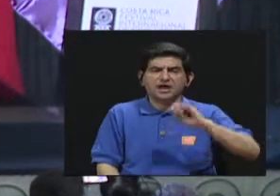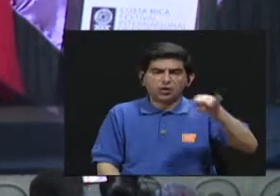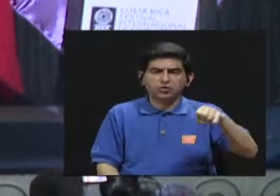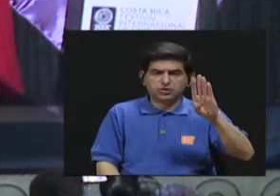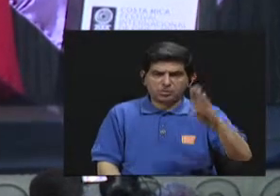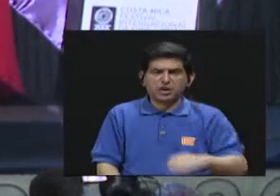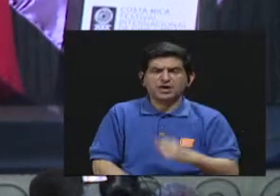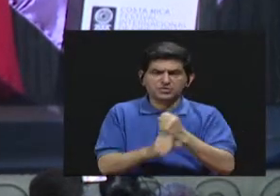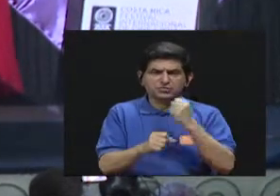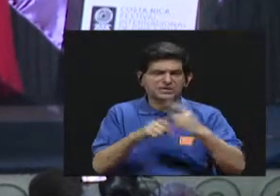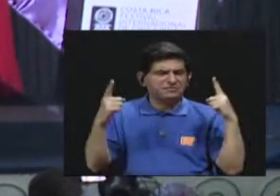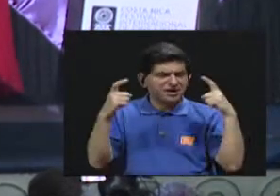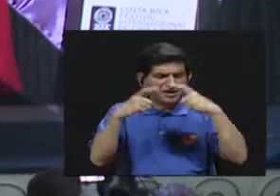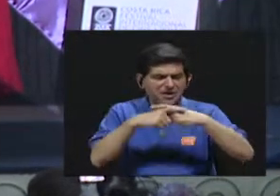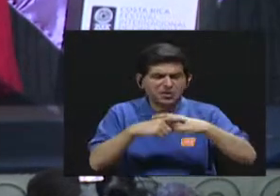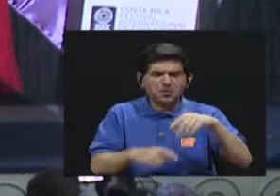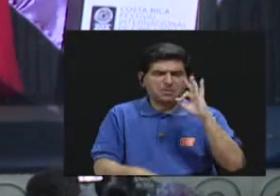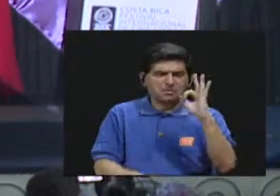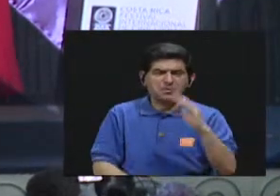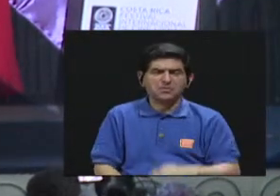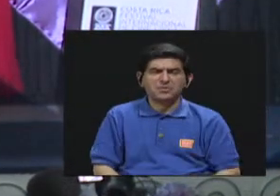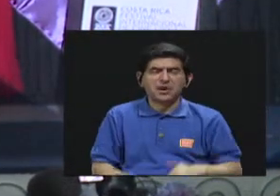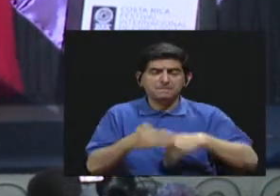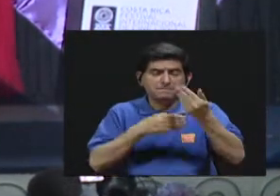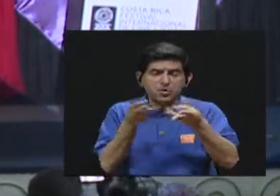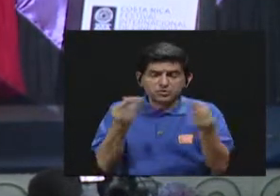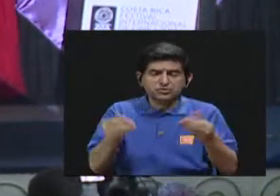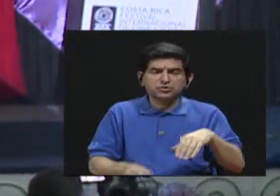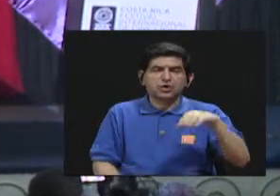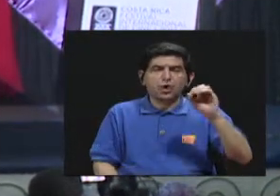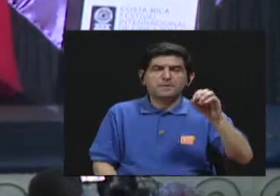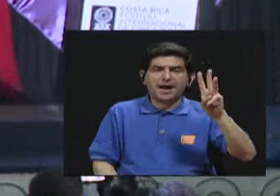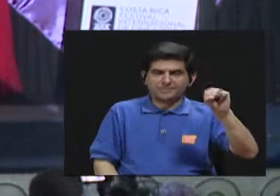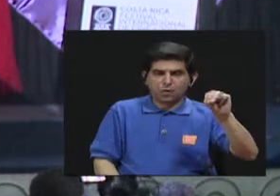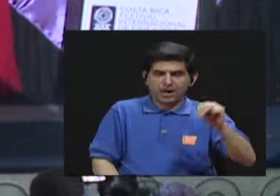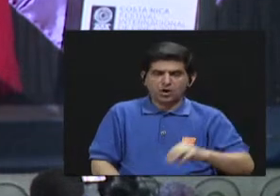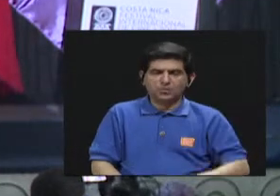un trabajo muy complejo, muy fino de postproducción de Omar Moreno,